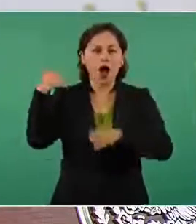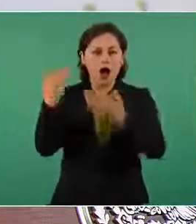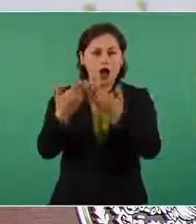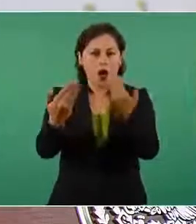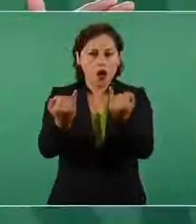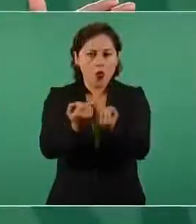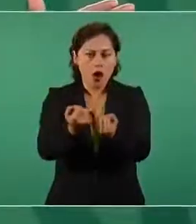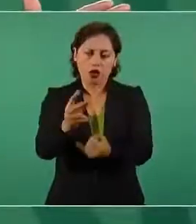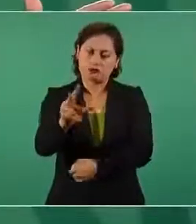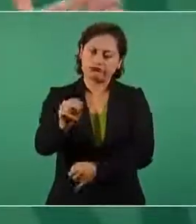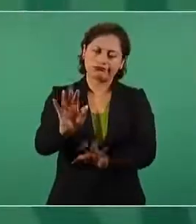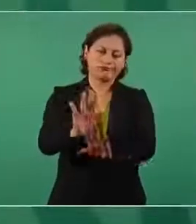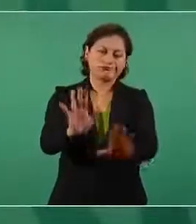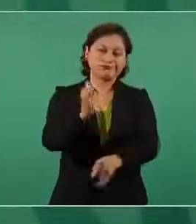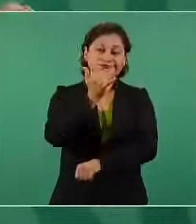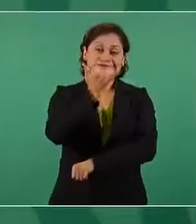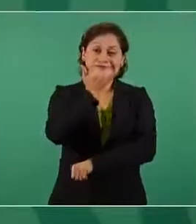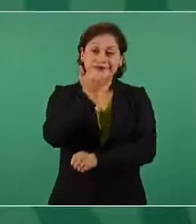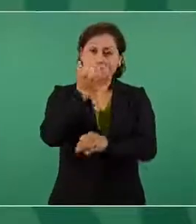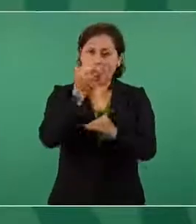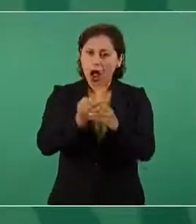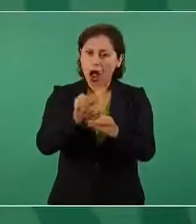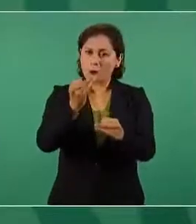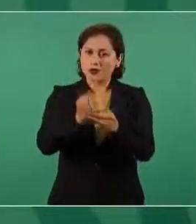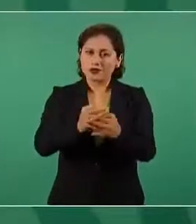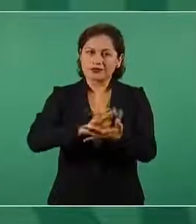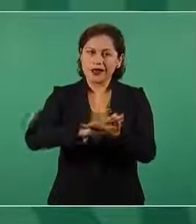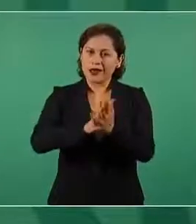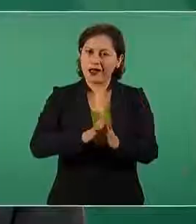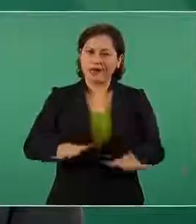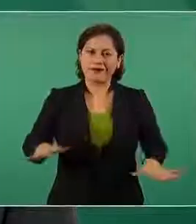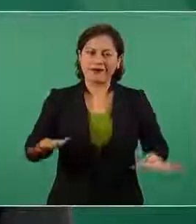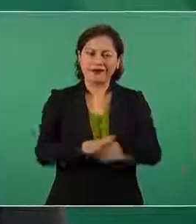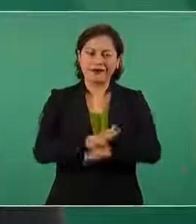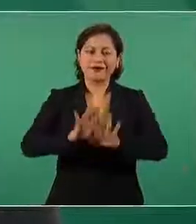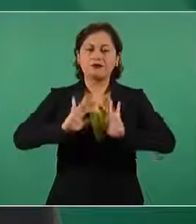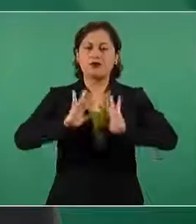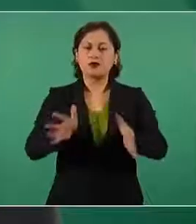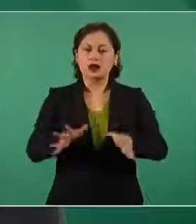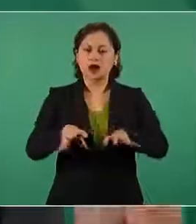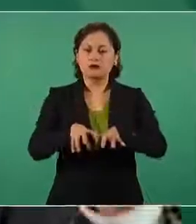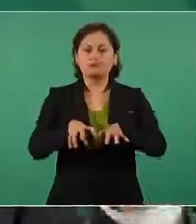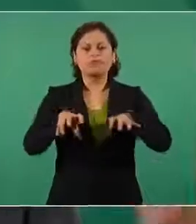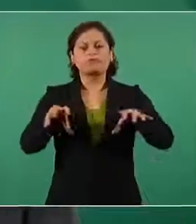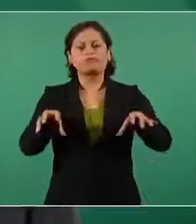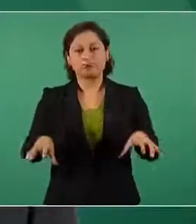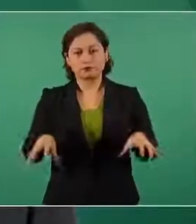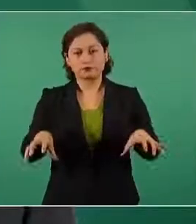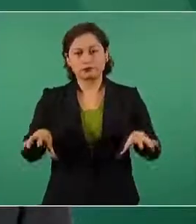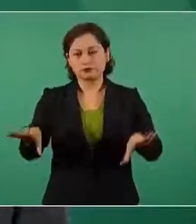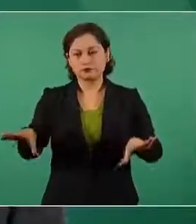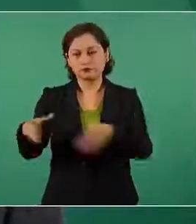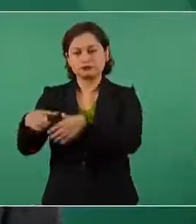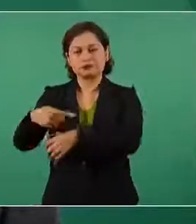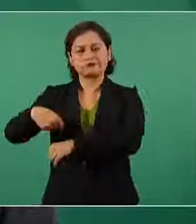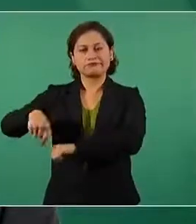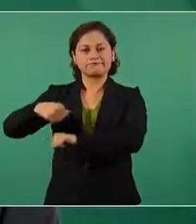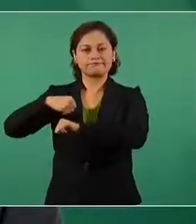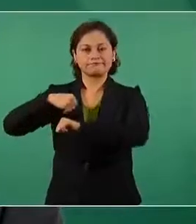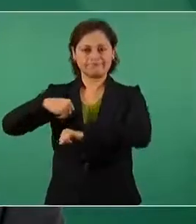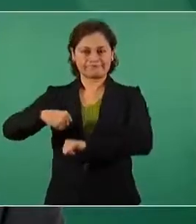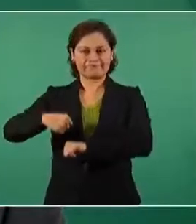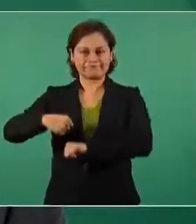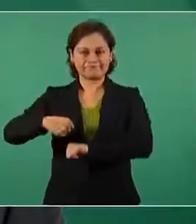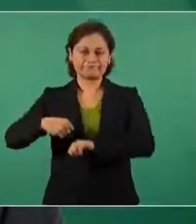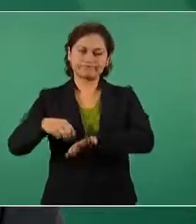separación. Esto es parte del cambio. Una cosa es la delincuencia y otra cosa es la autoridad.